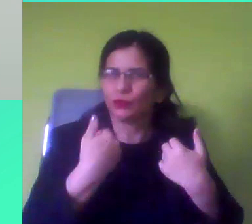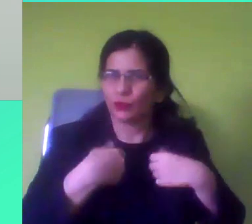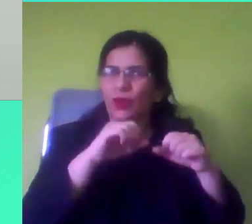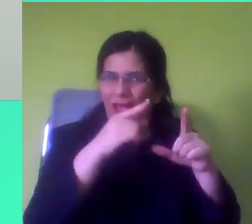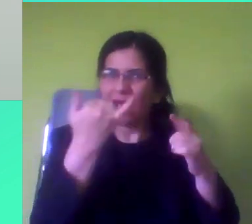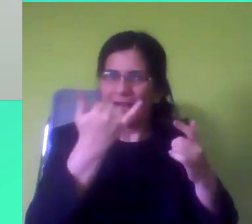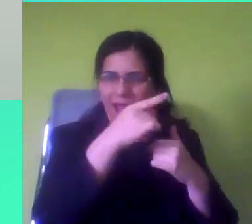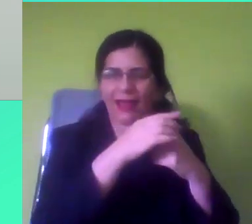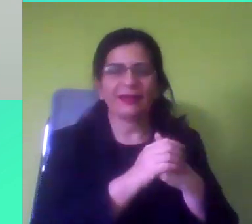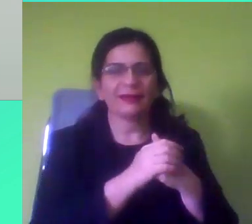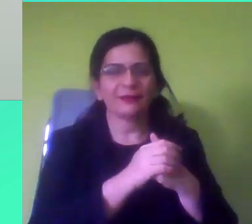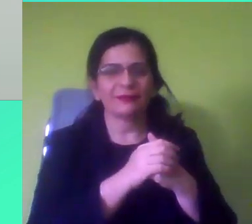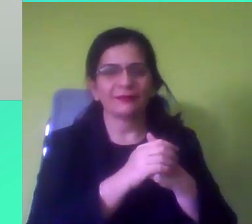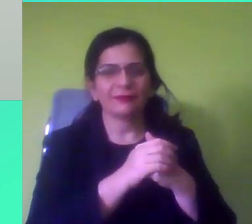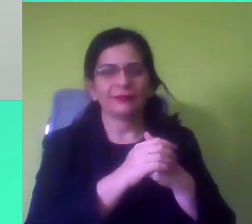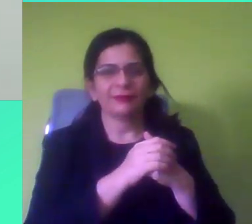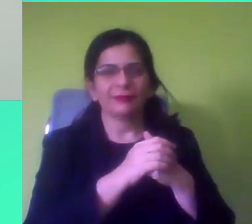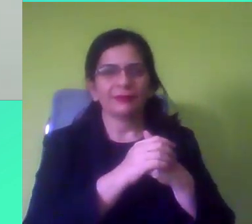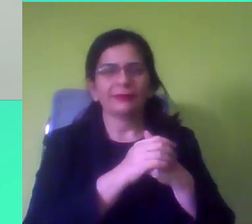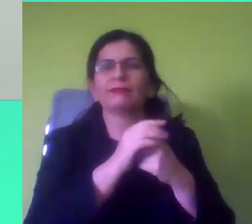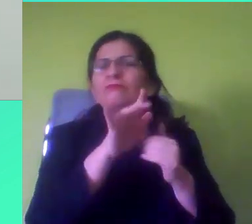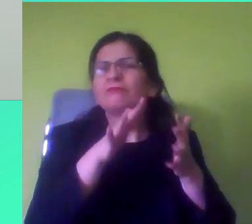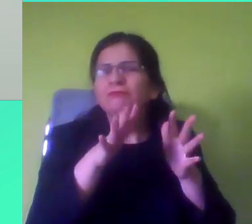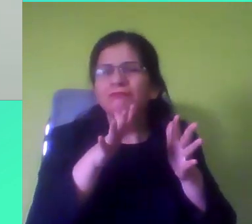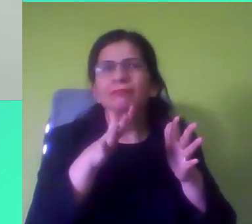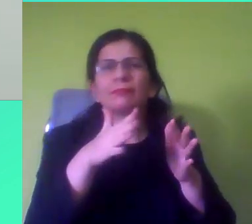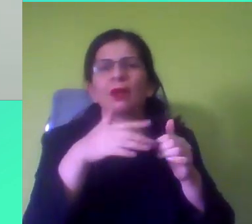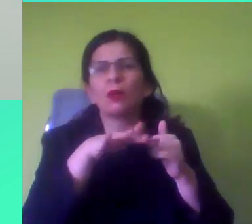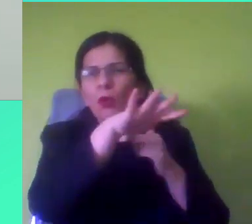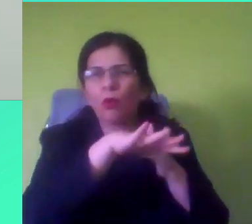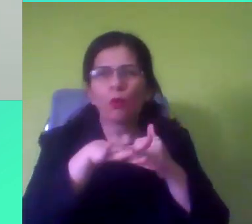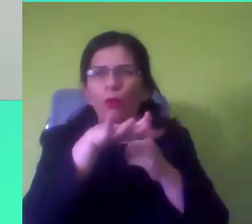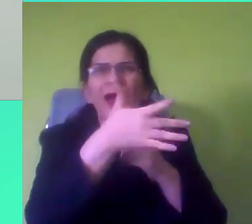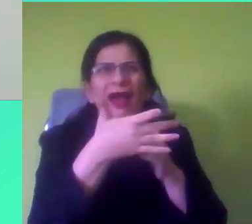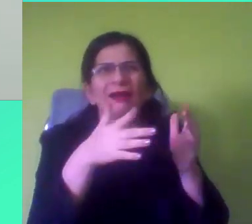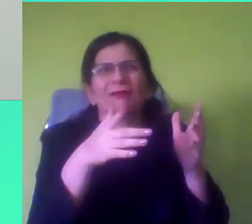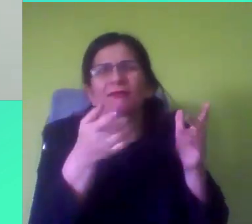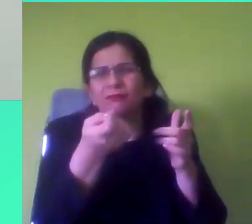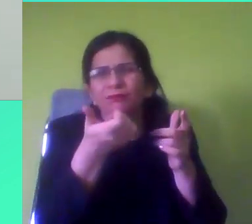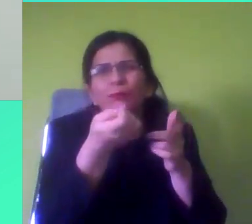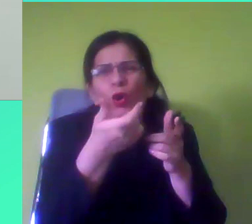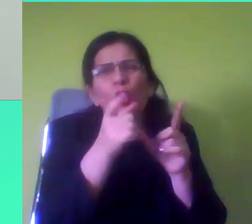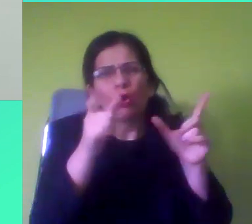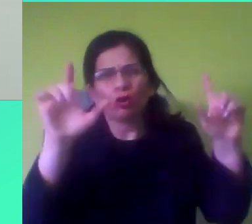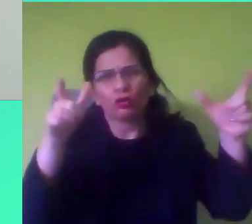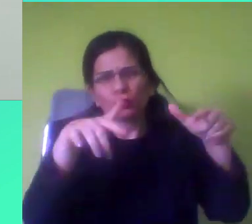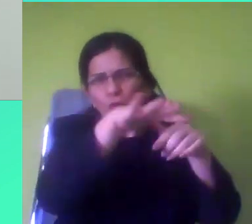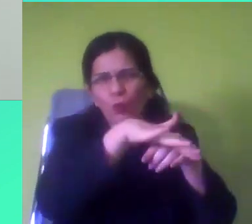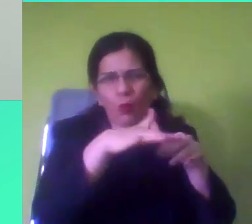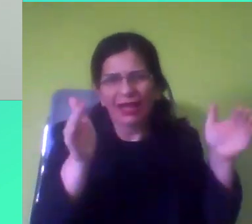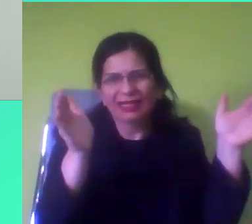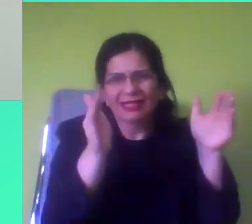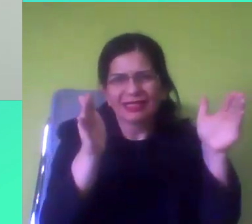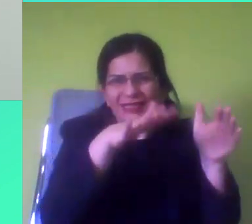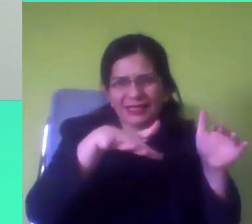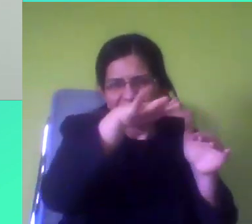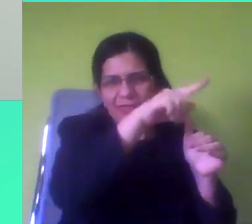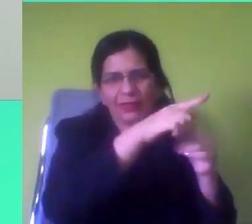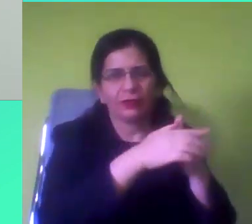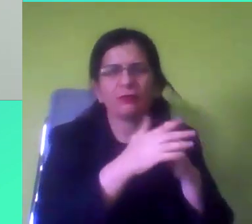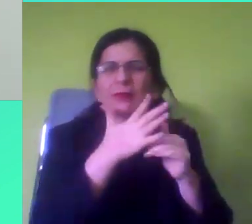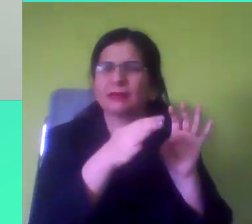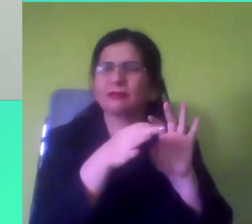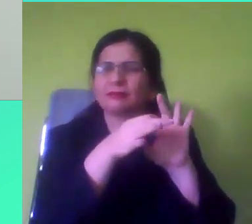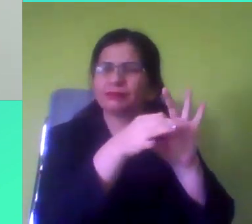del ambiente periglacial, y ocupan áreas bastante pequeñas, digamos. Estos glaciares están